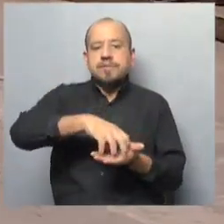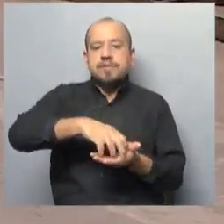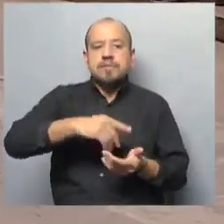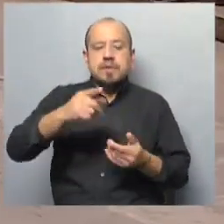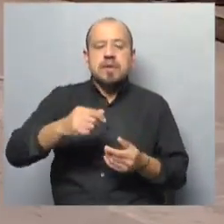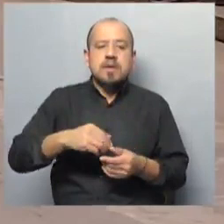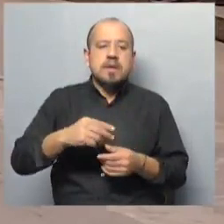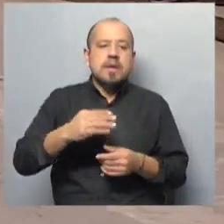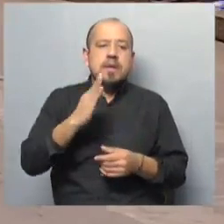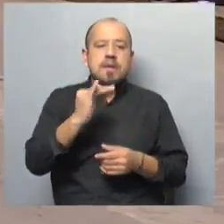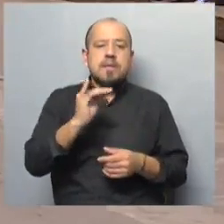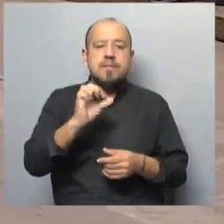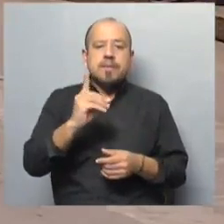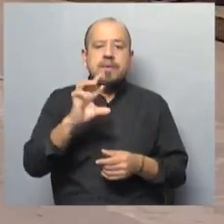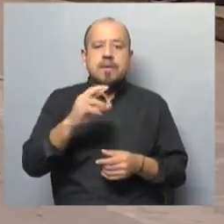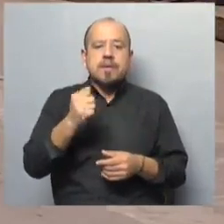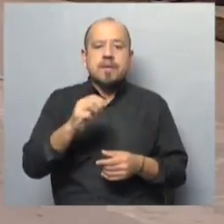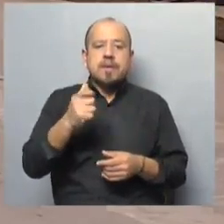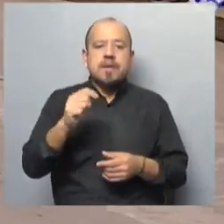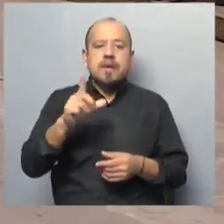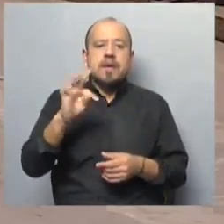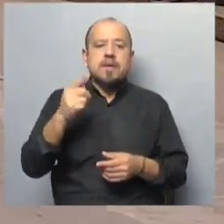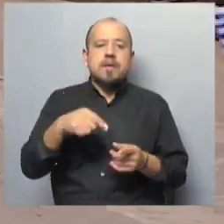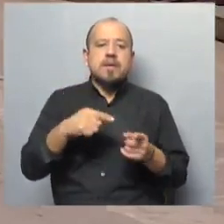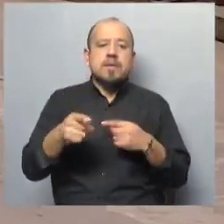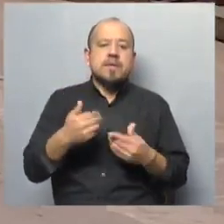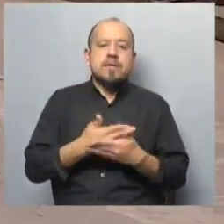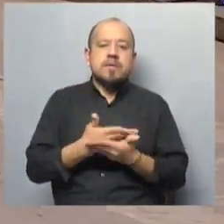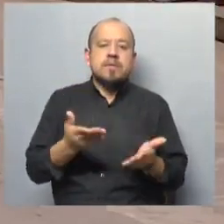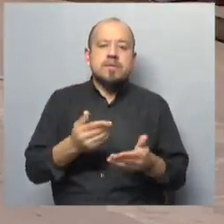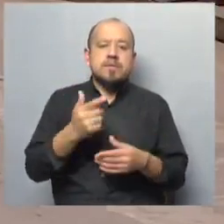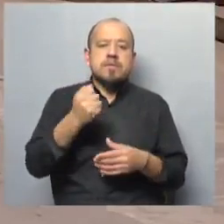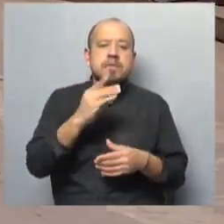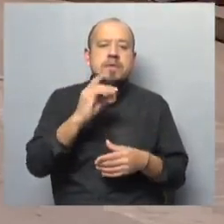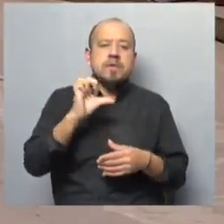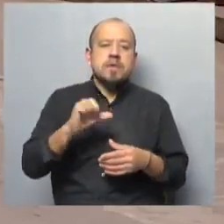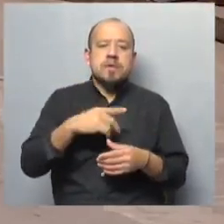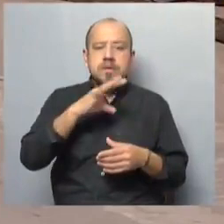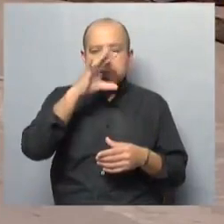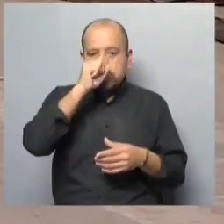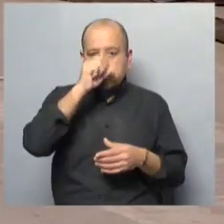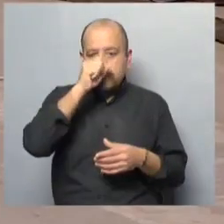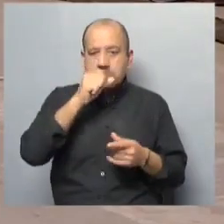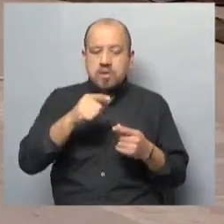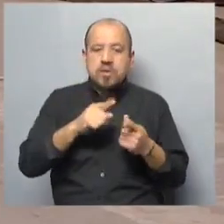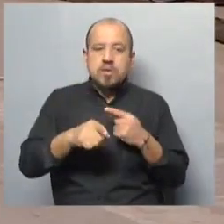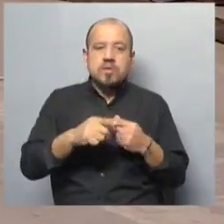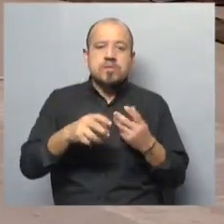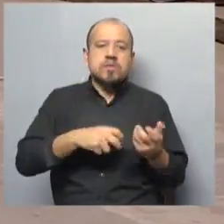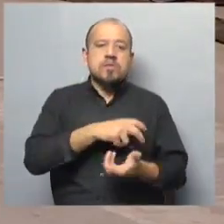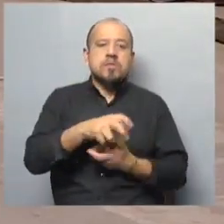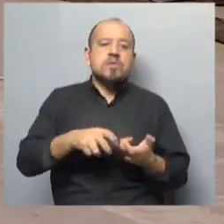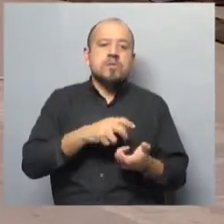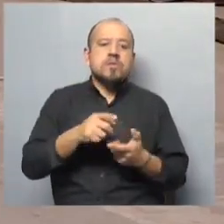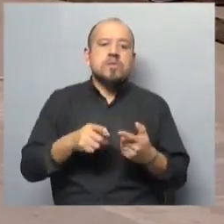Alta. Y nos decía, por ejemplo, la representante de ADES Florida sobre la marcha de este conflicto que vienen